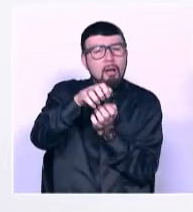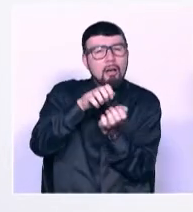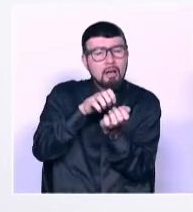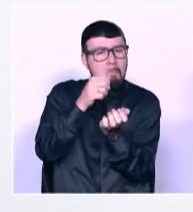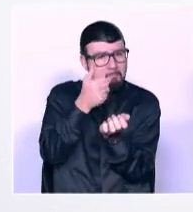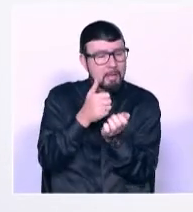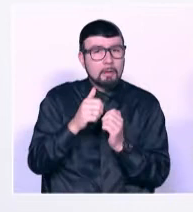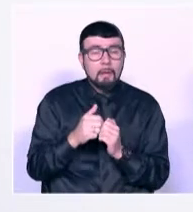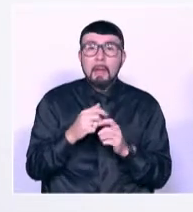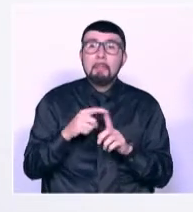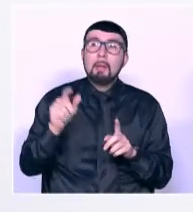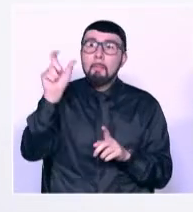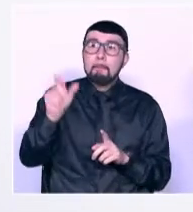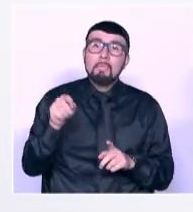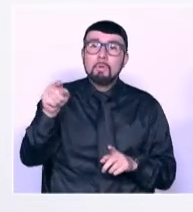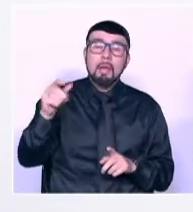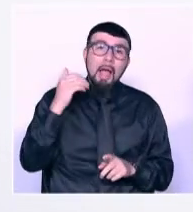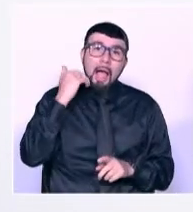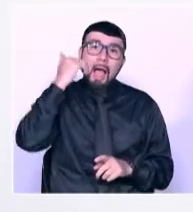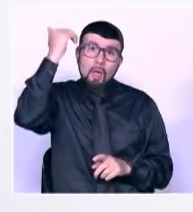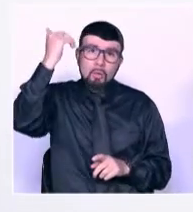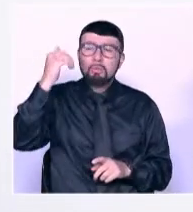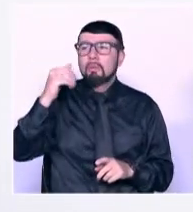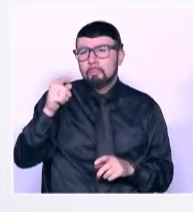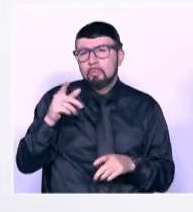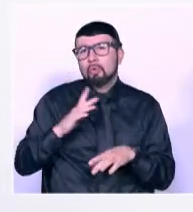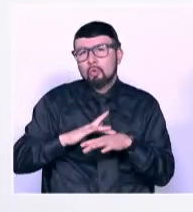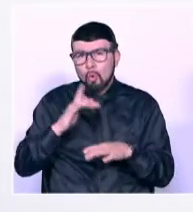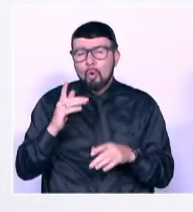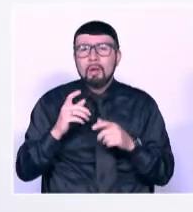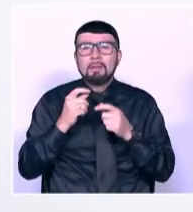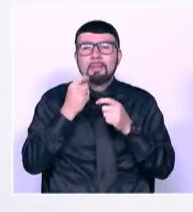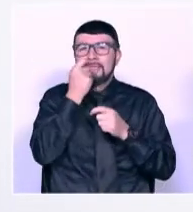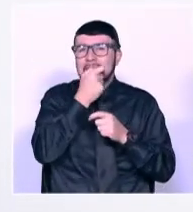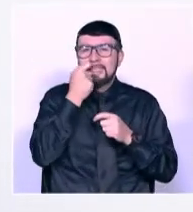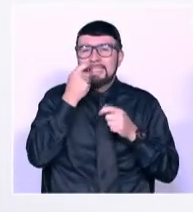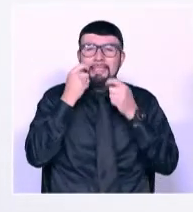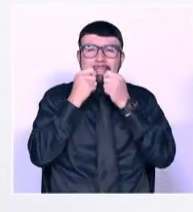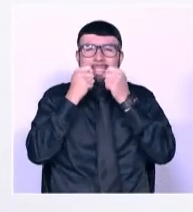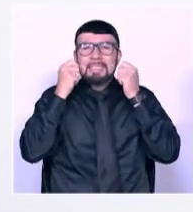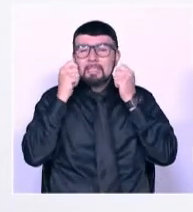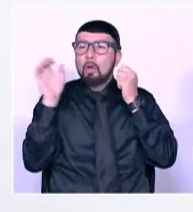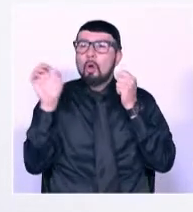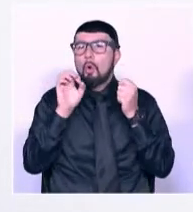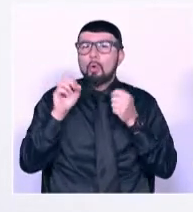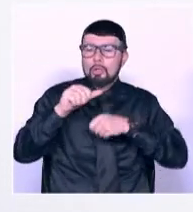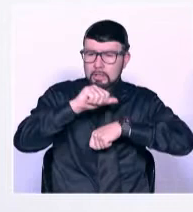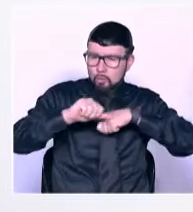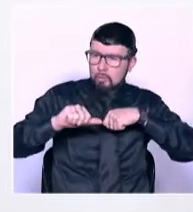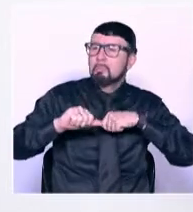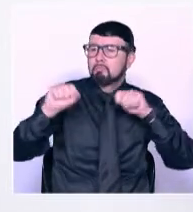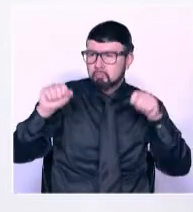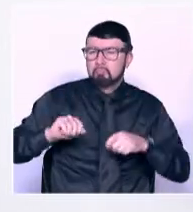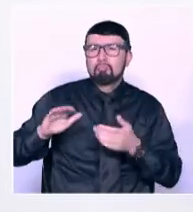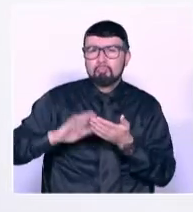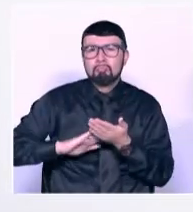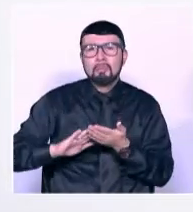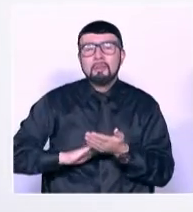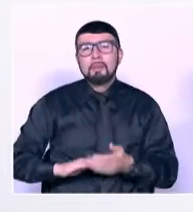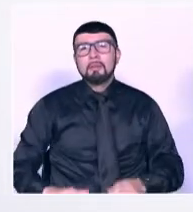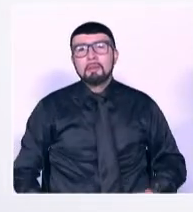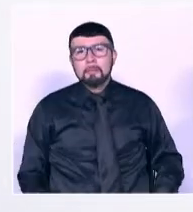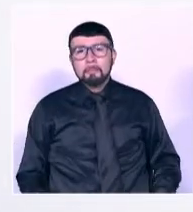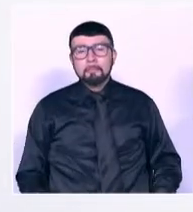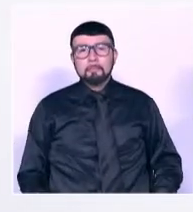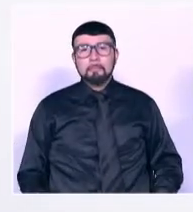persona adulta ya tiene que ser con tratamientos de ortodoncia o con cirugía maxilofacial. Aquí estamos viendo,